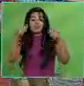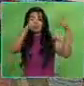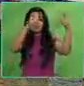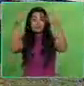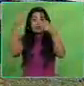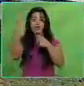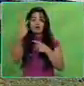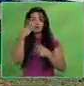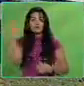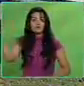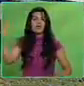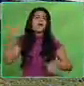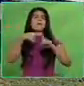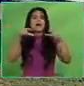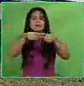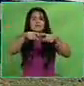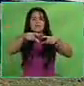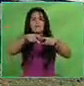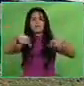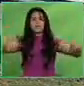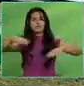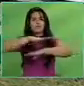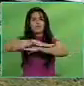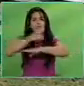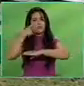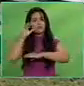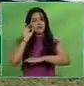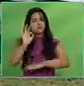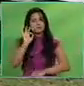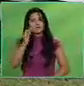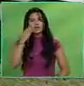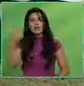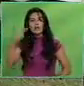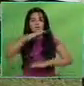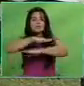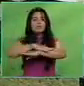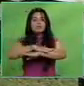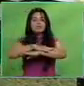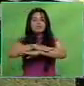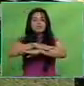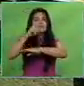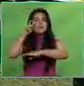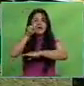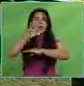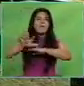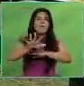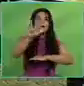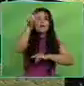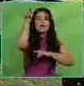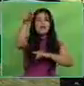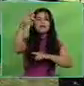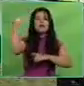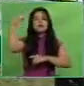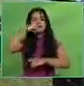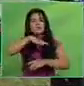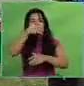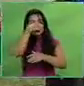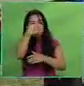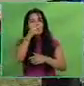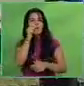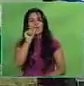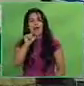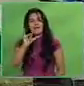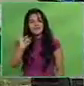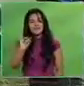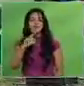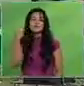esa vista, unos balcones extraordinarios que ven hacia las montañas de Alí Rodríguez Araque. Yo invito al